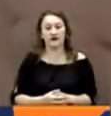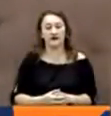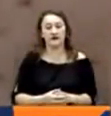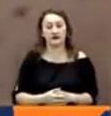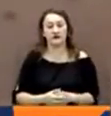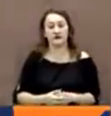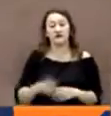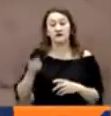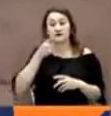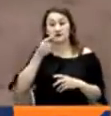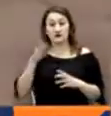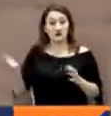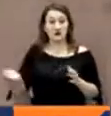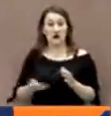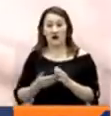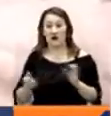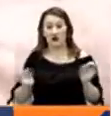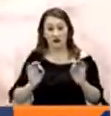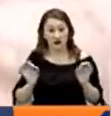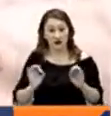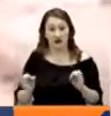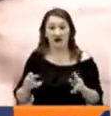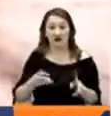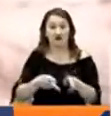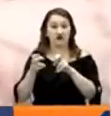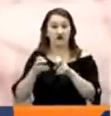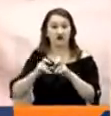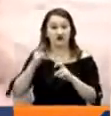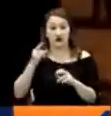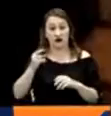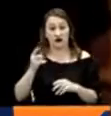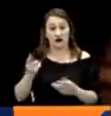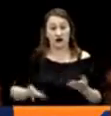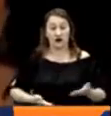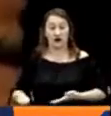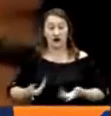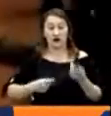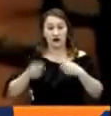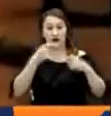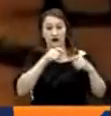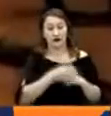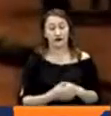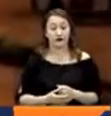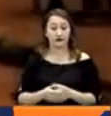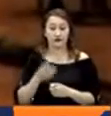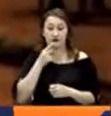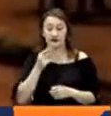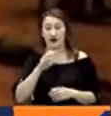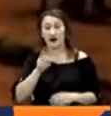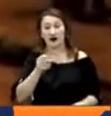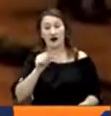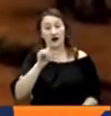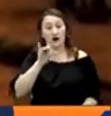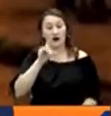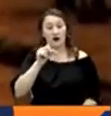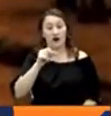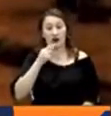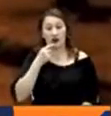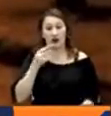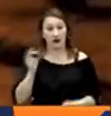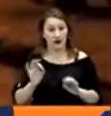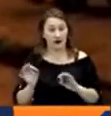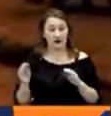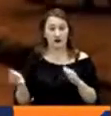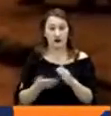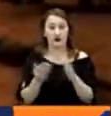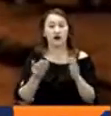determinaron que no hay denuncias por extorsión o amenaza contra los dueños de los negocios. Nos dice nuestro reporte del Gaula que no tenemos ninguna denuncia, pero